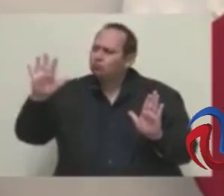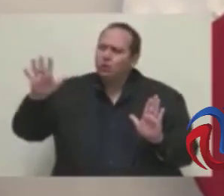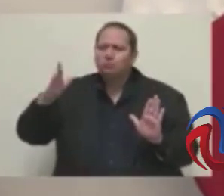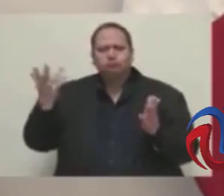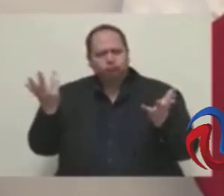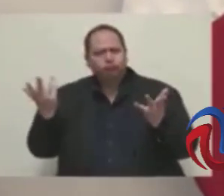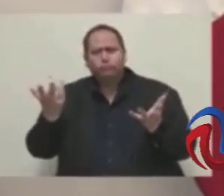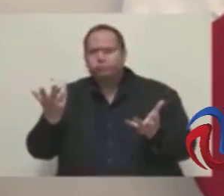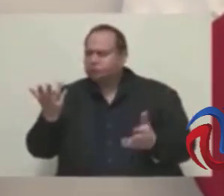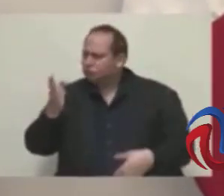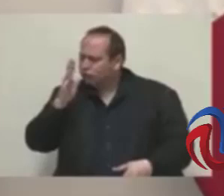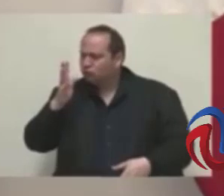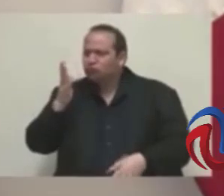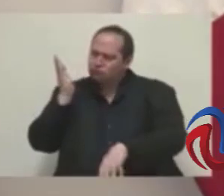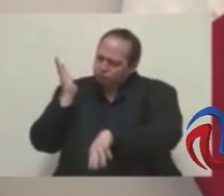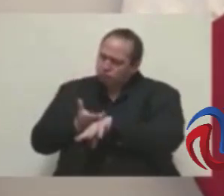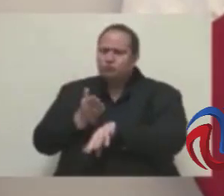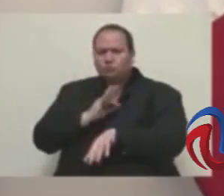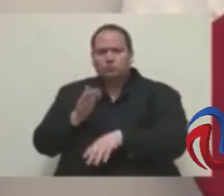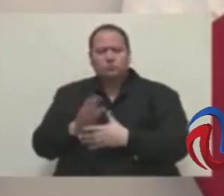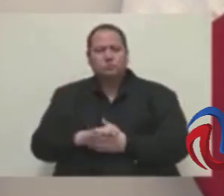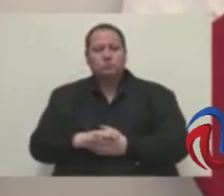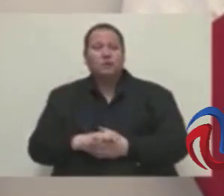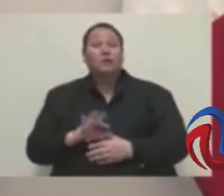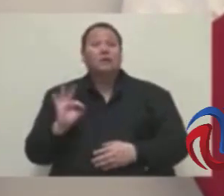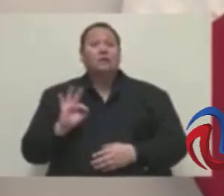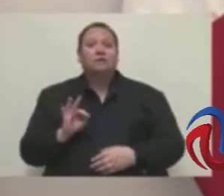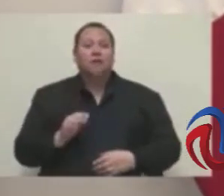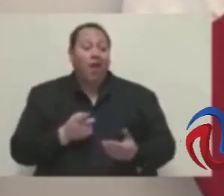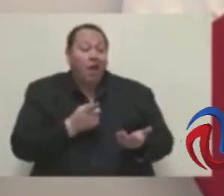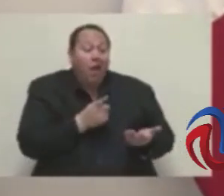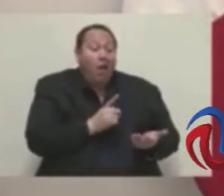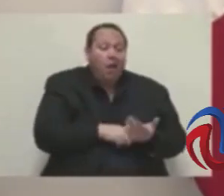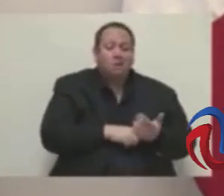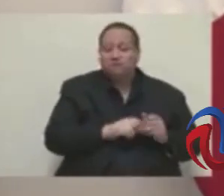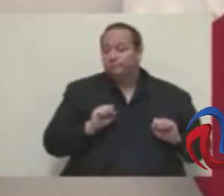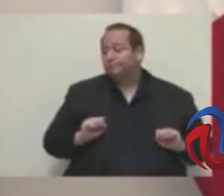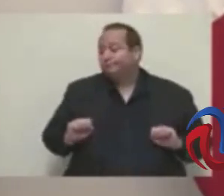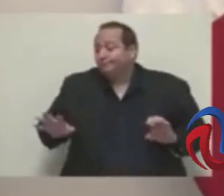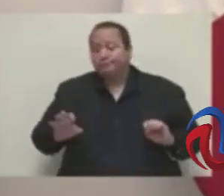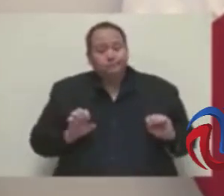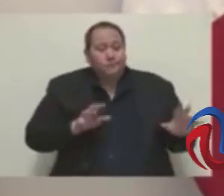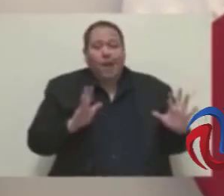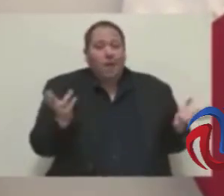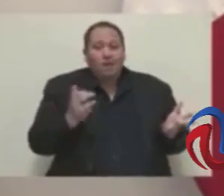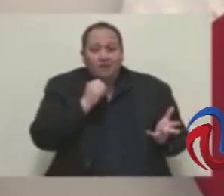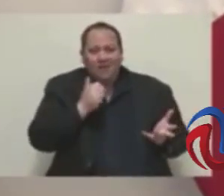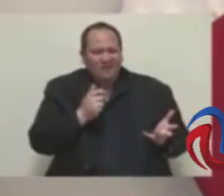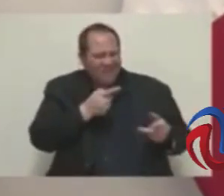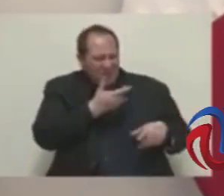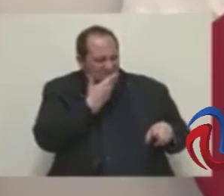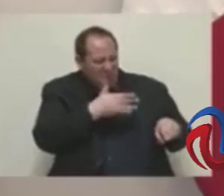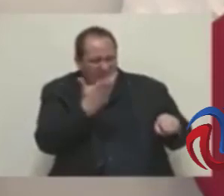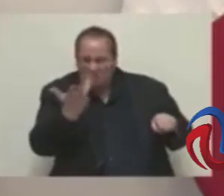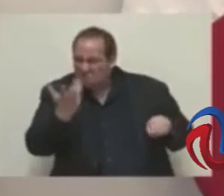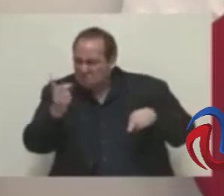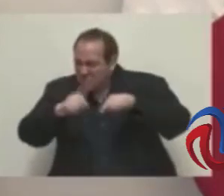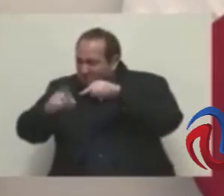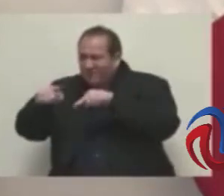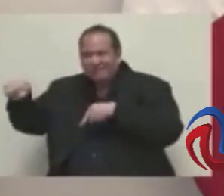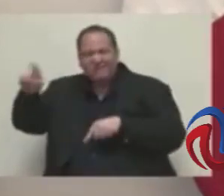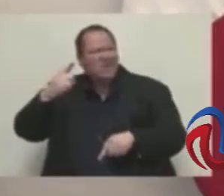un régimen de consecuencia Sí si nosotros no actuamos desde el interior de nuestras corporaciones empezando a apurar con esos malos elementos que no